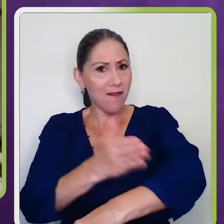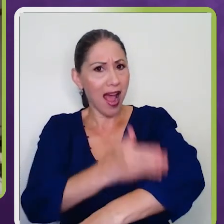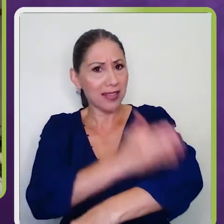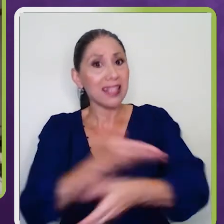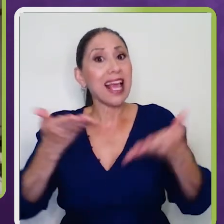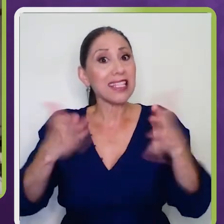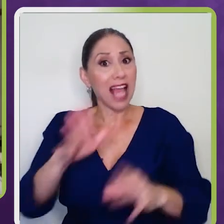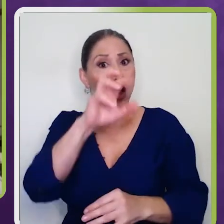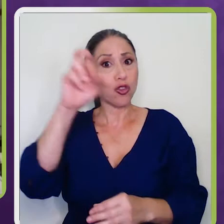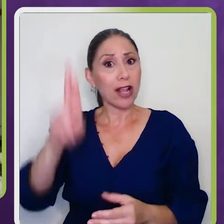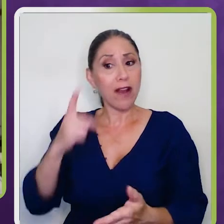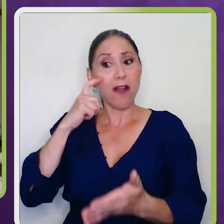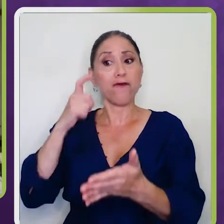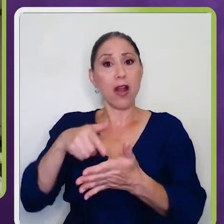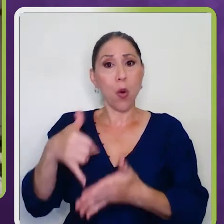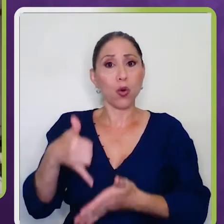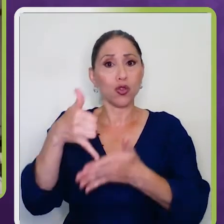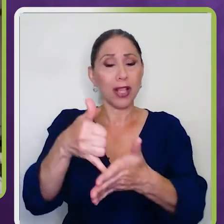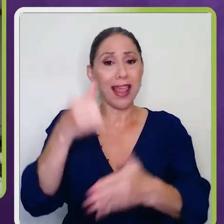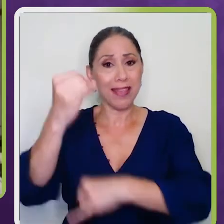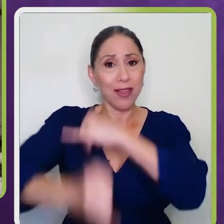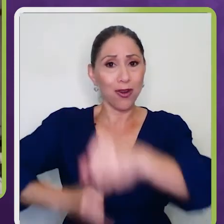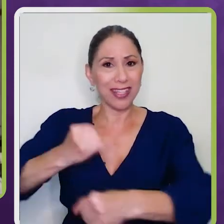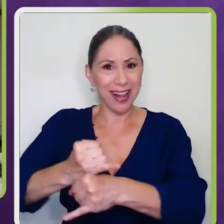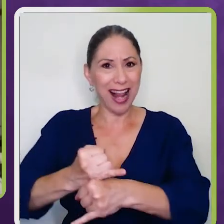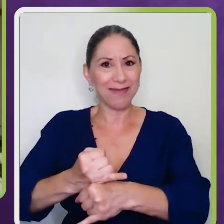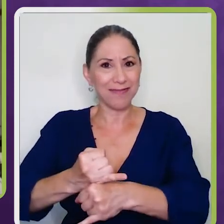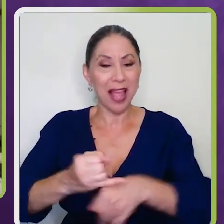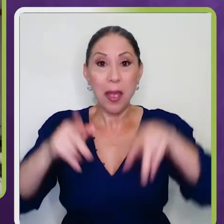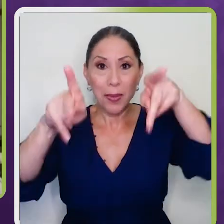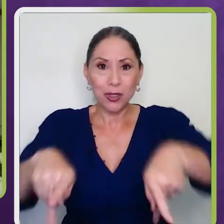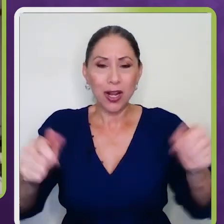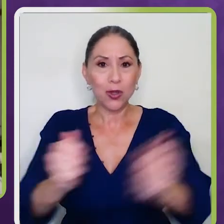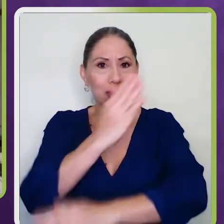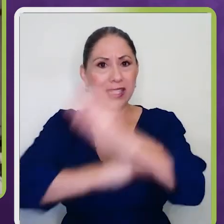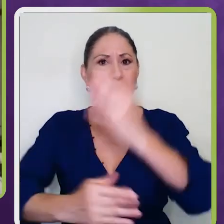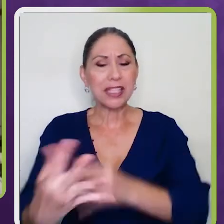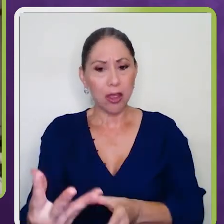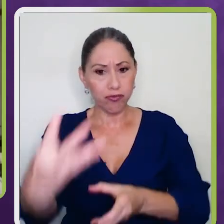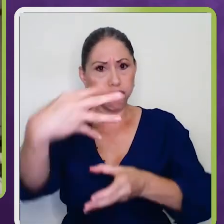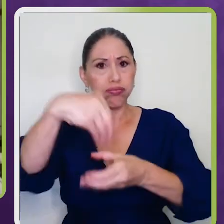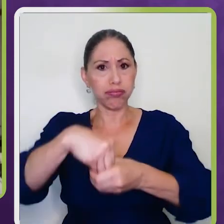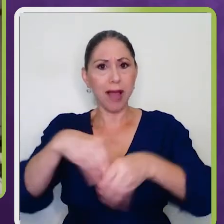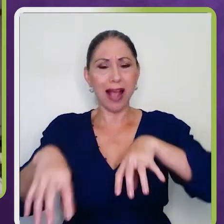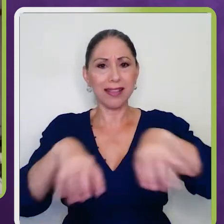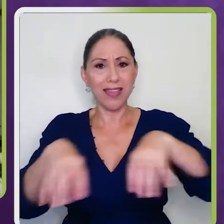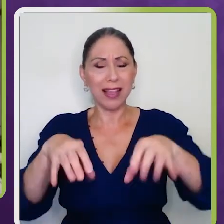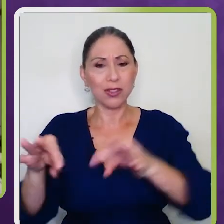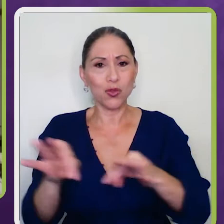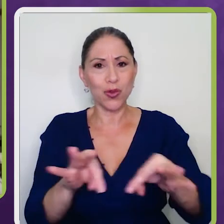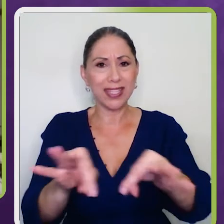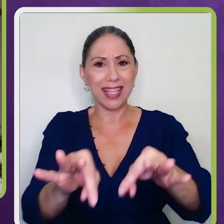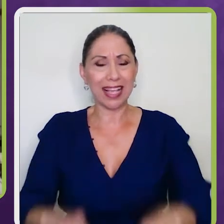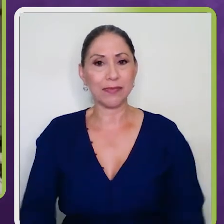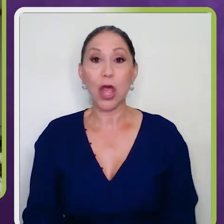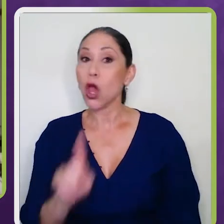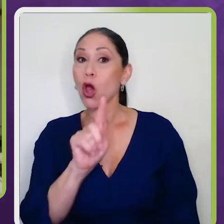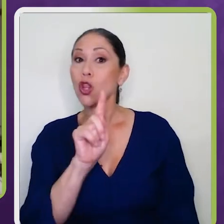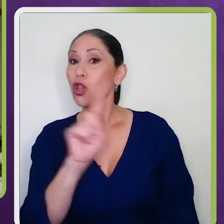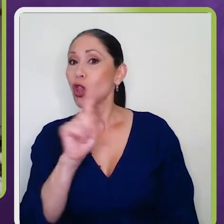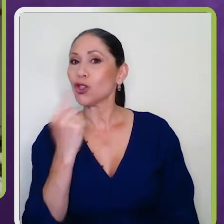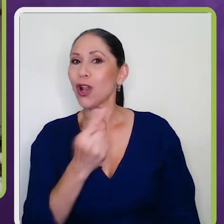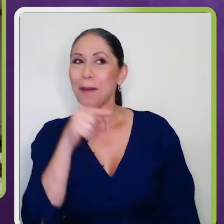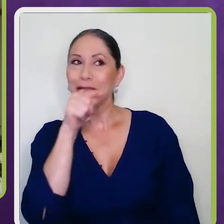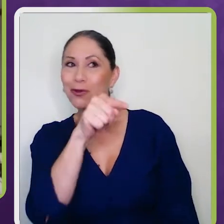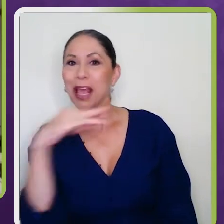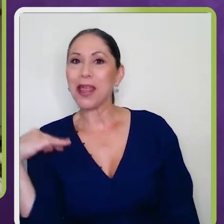que Costa Rica sea reconocida internacionalmente por esos esfuerzos de la inclusión de personas con discapacidad en las actividades turísticas? Ya no solo